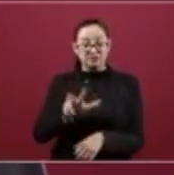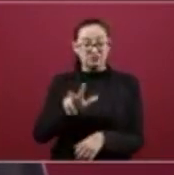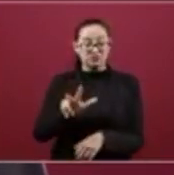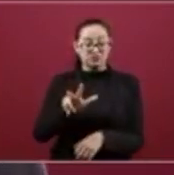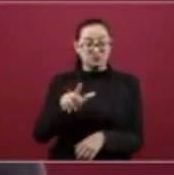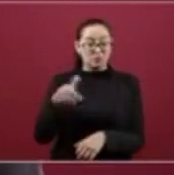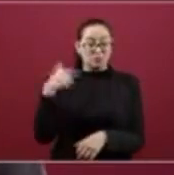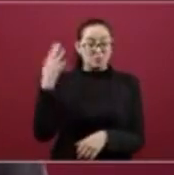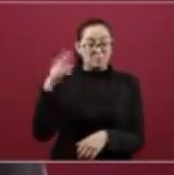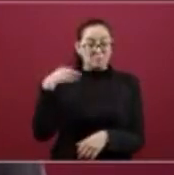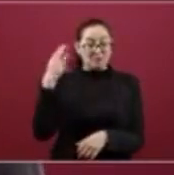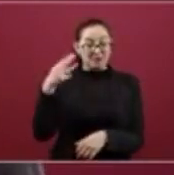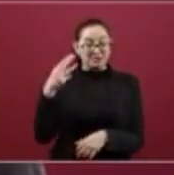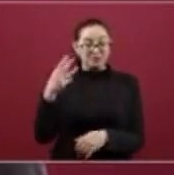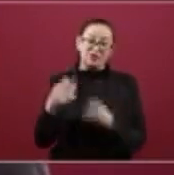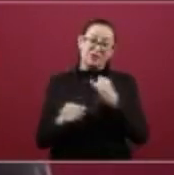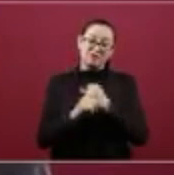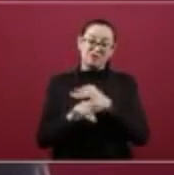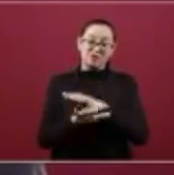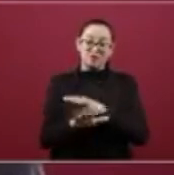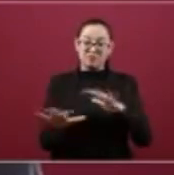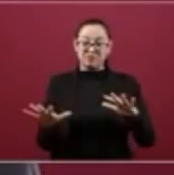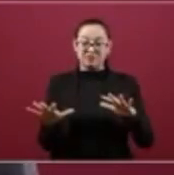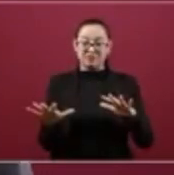la información,